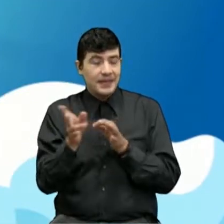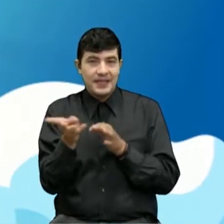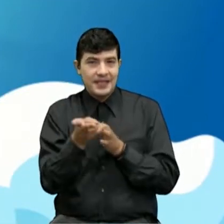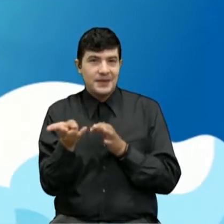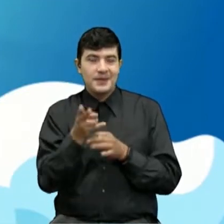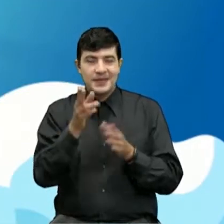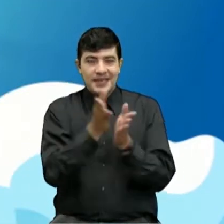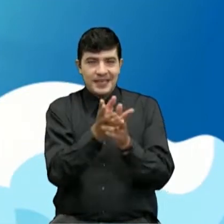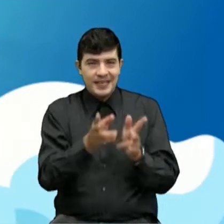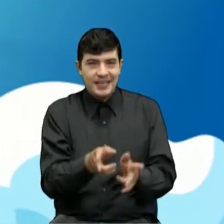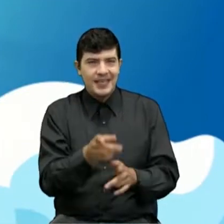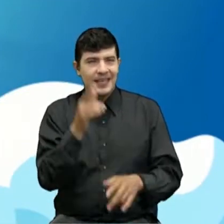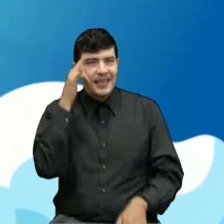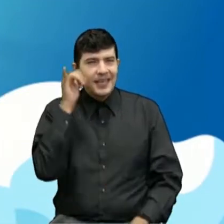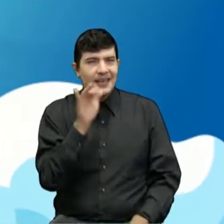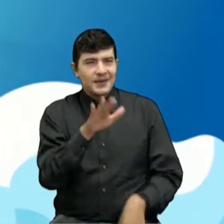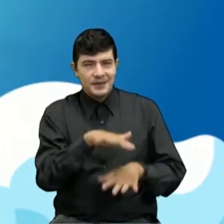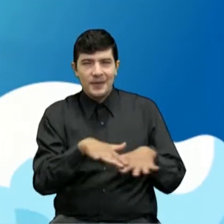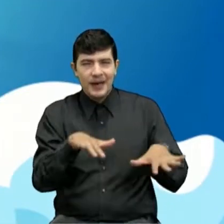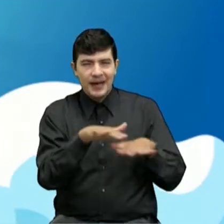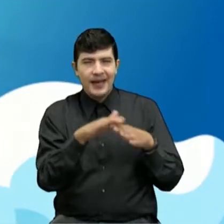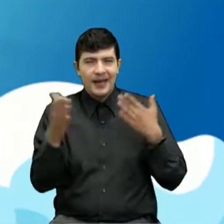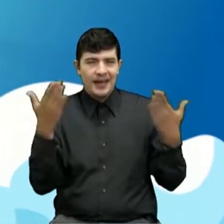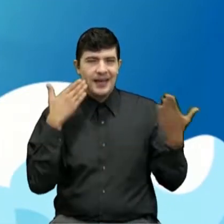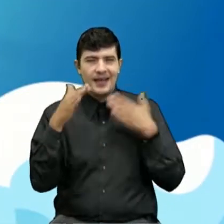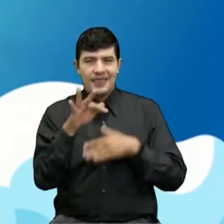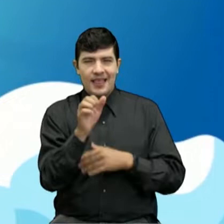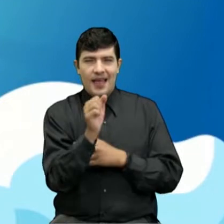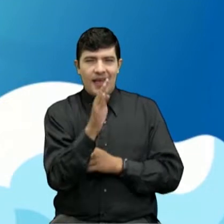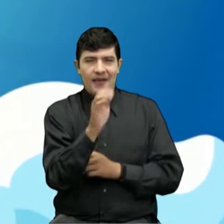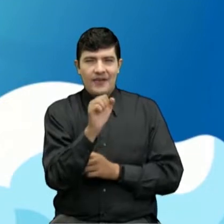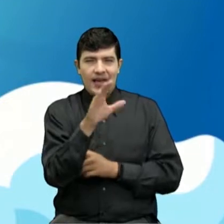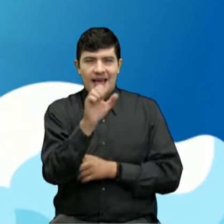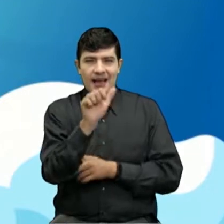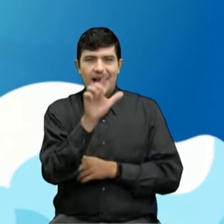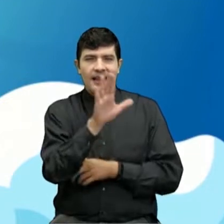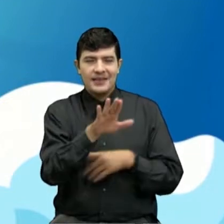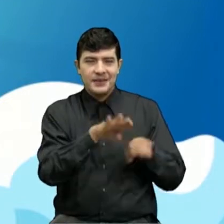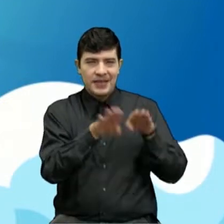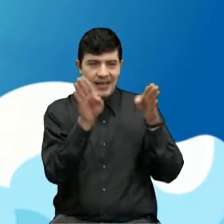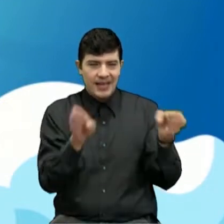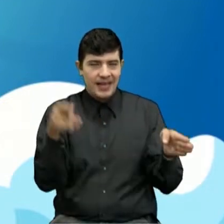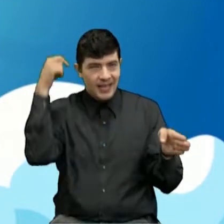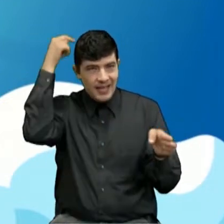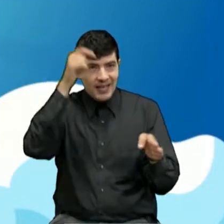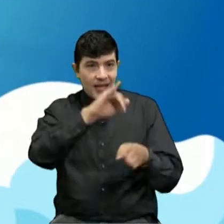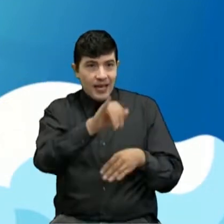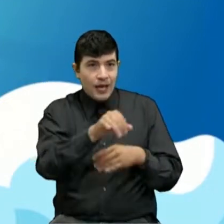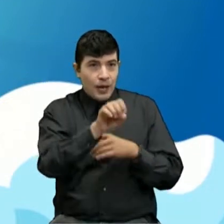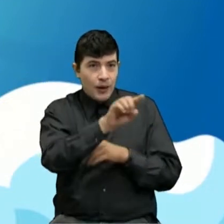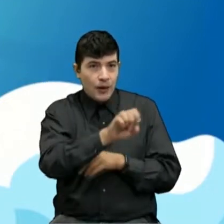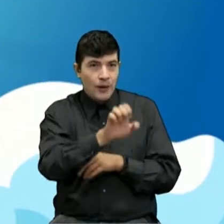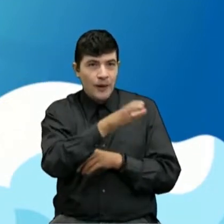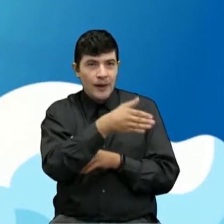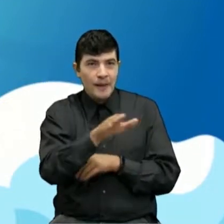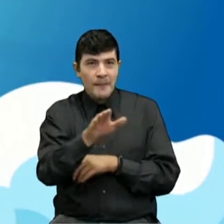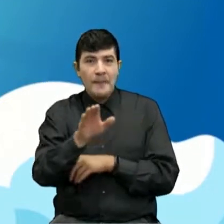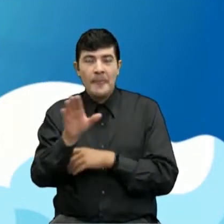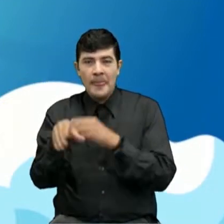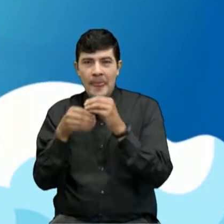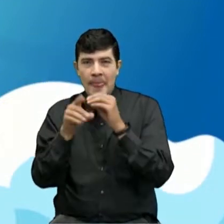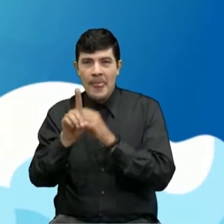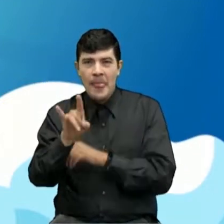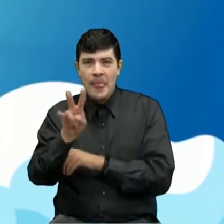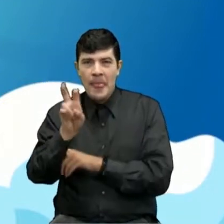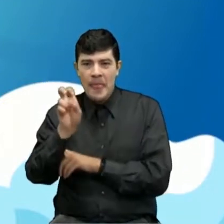dos chiquillos, que creo que son de la vereda El Tabacal, en la Mesa de los Santos. Ellos son José Antonio y Dubán